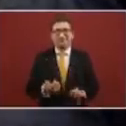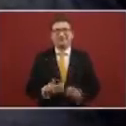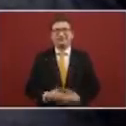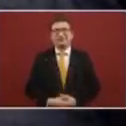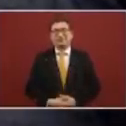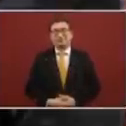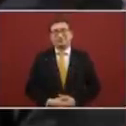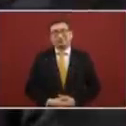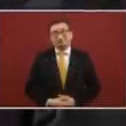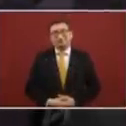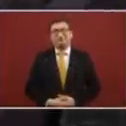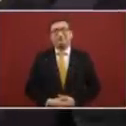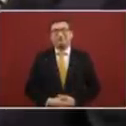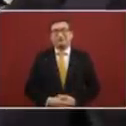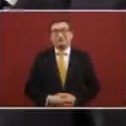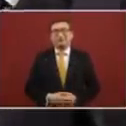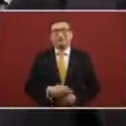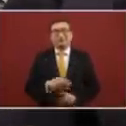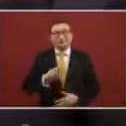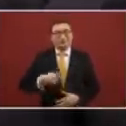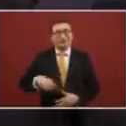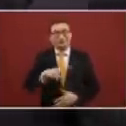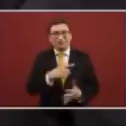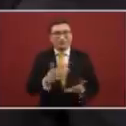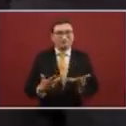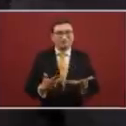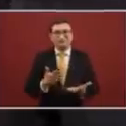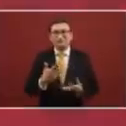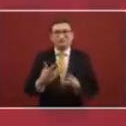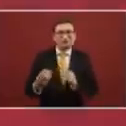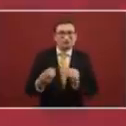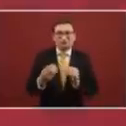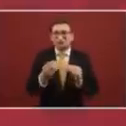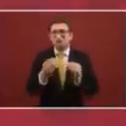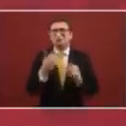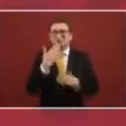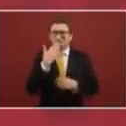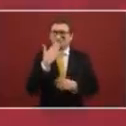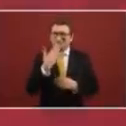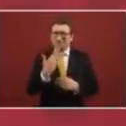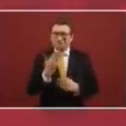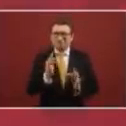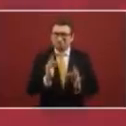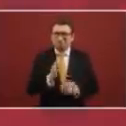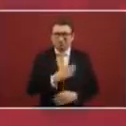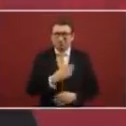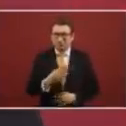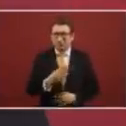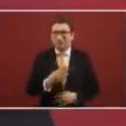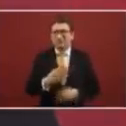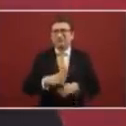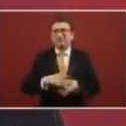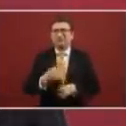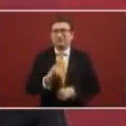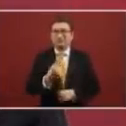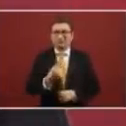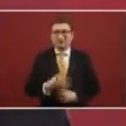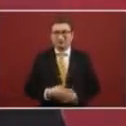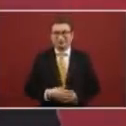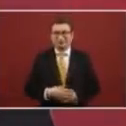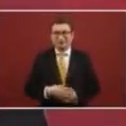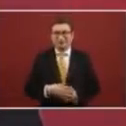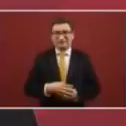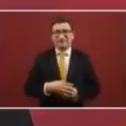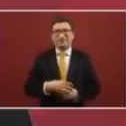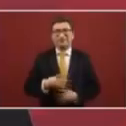que hay esta polémica, es un buen debate, porque les vamos a